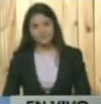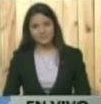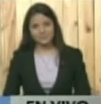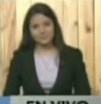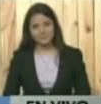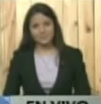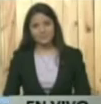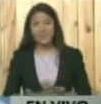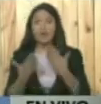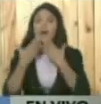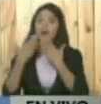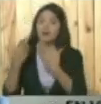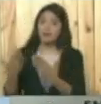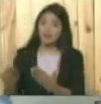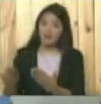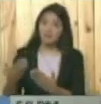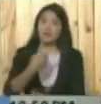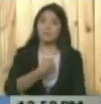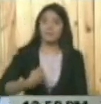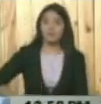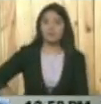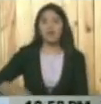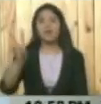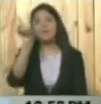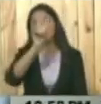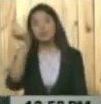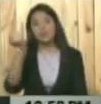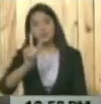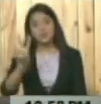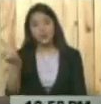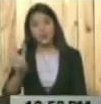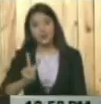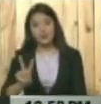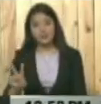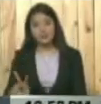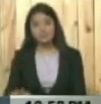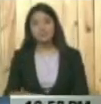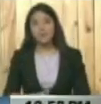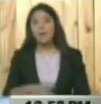Muchas gracias al presidente de la República Bolivariana de Venezuela, Nicolás Maduro, por su declaración.